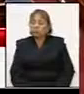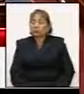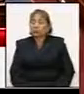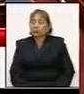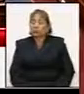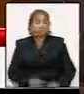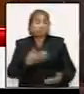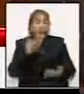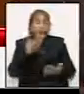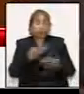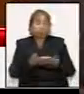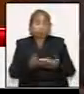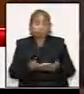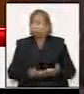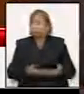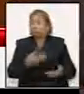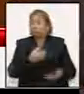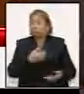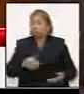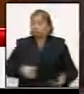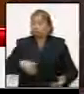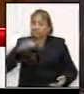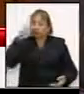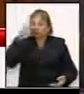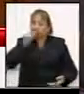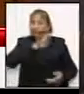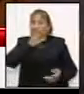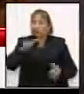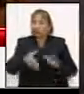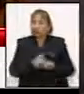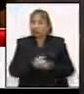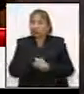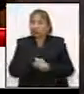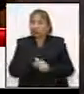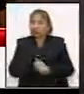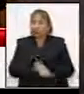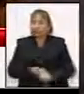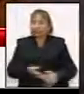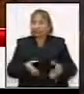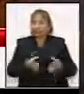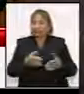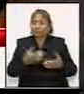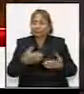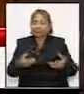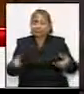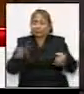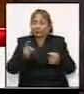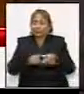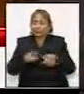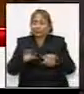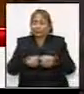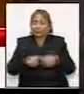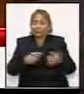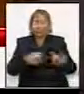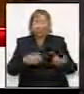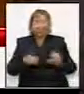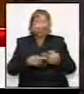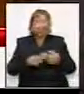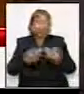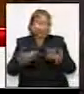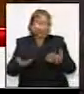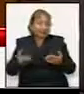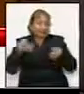Muchas gracias, Presidenta. Con el saludo cordial a todos mis colegas congresistas. Nos sumamos también a esta iniciativa y